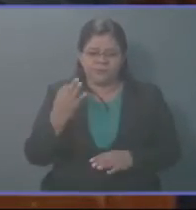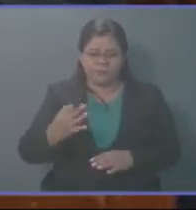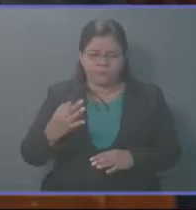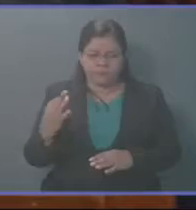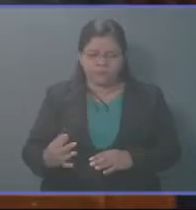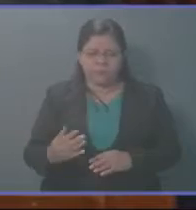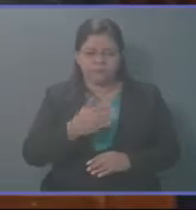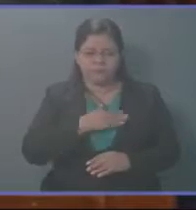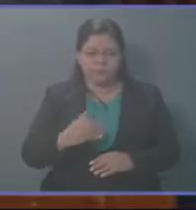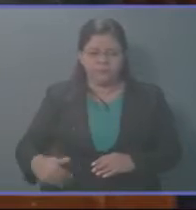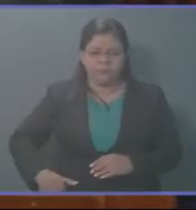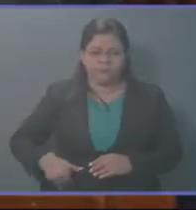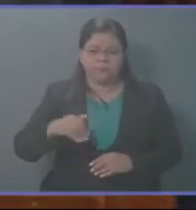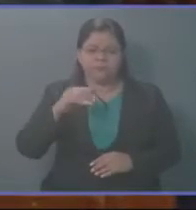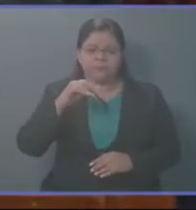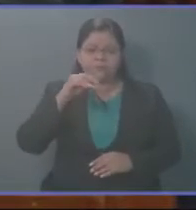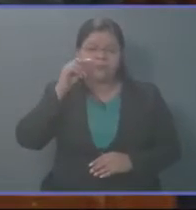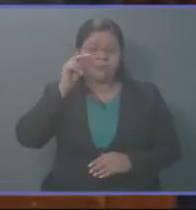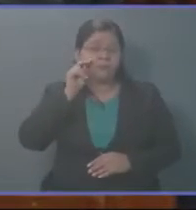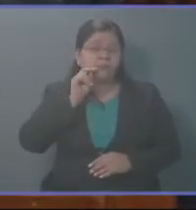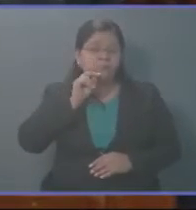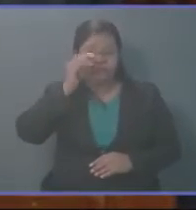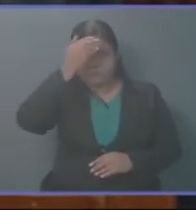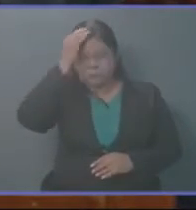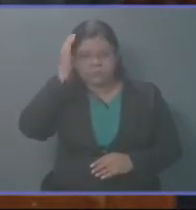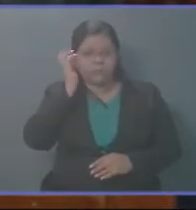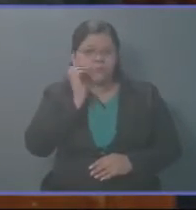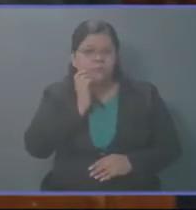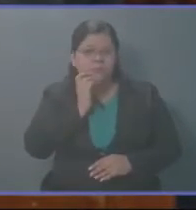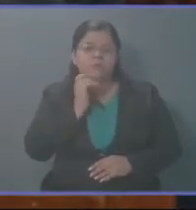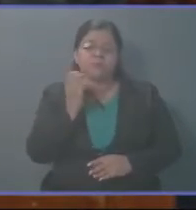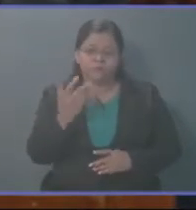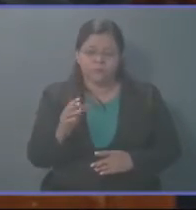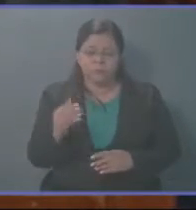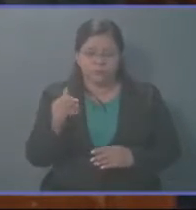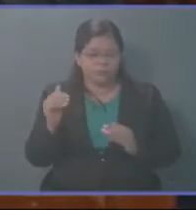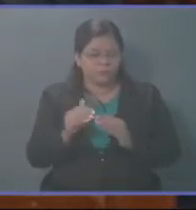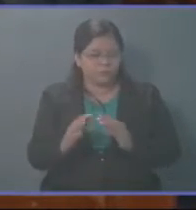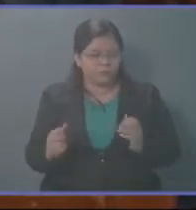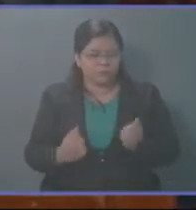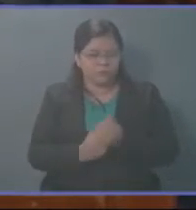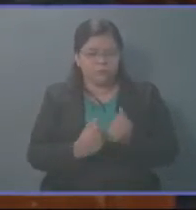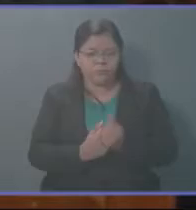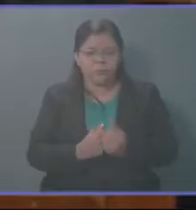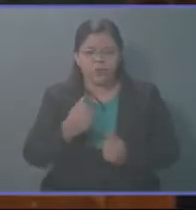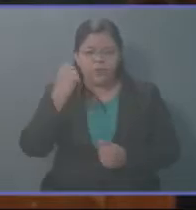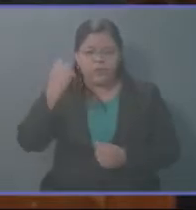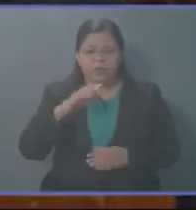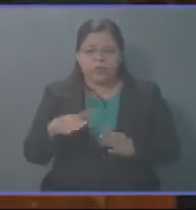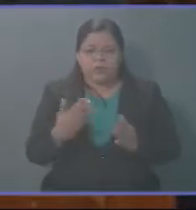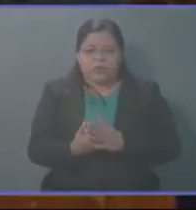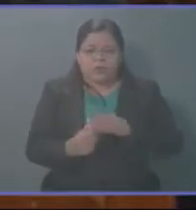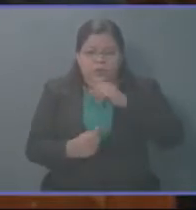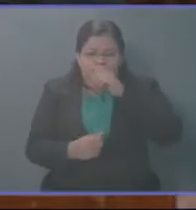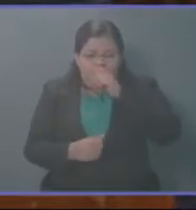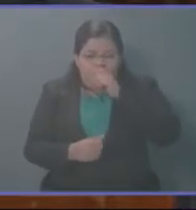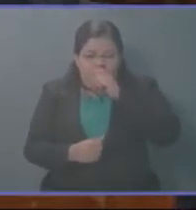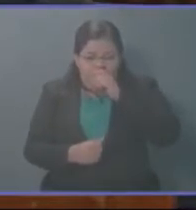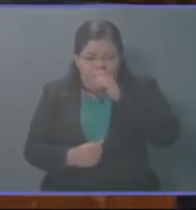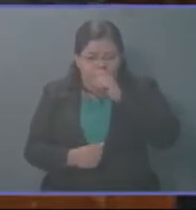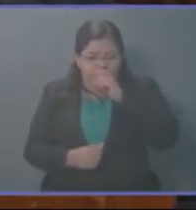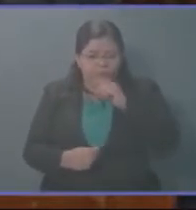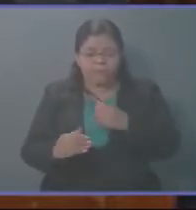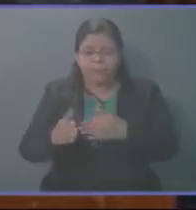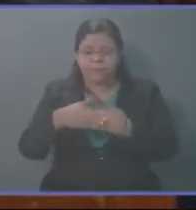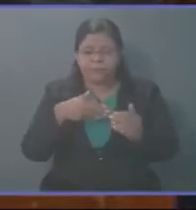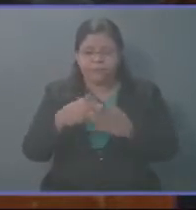el presidente Bukele no se ha quedado atrás. Y por eso es importante, y como decía mis antecesores,